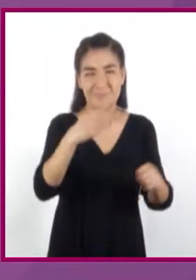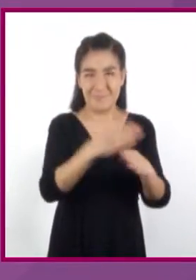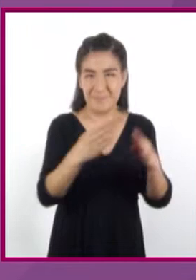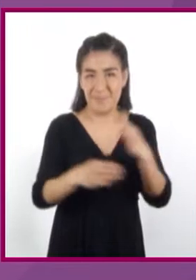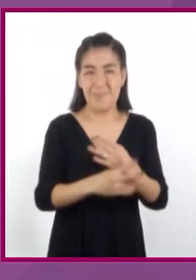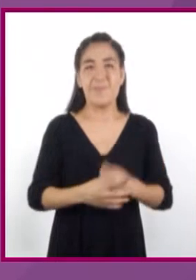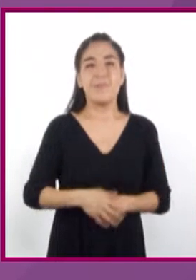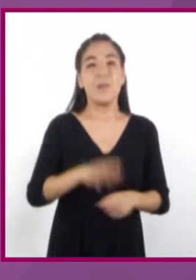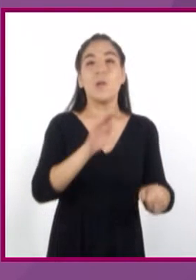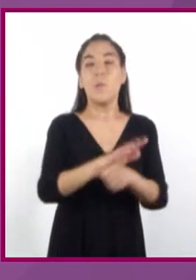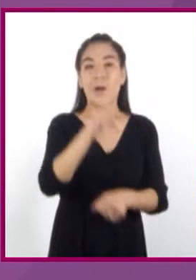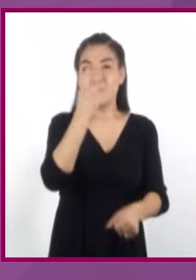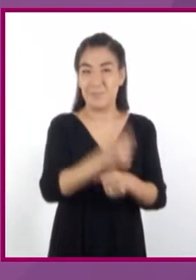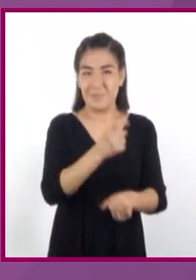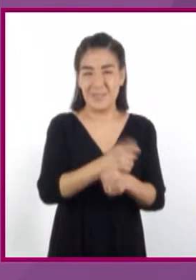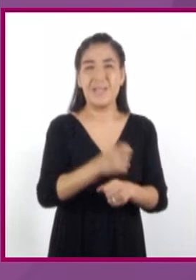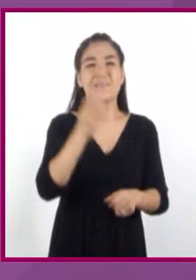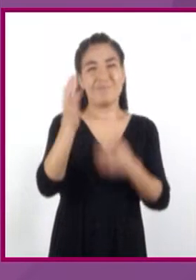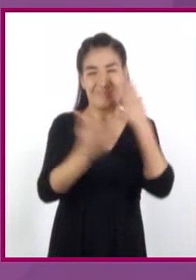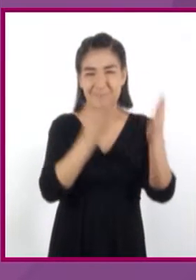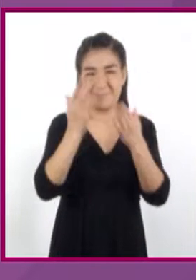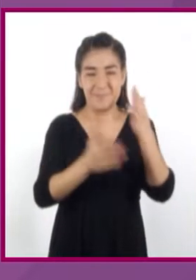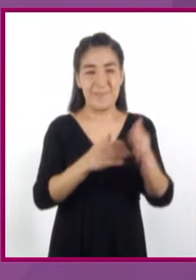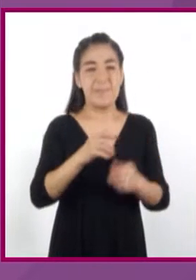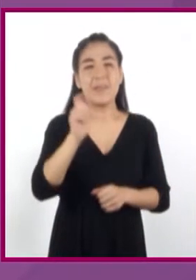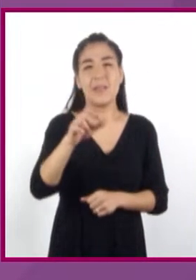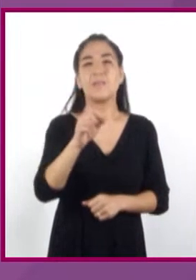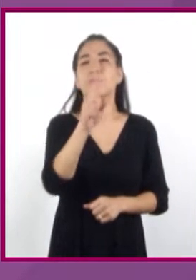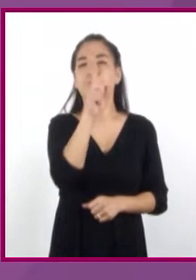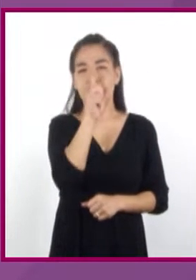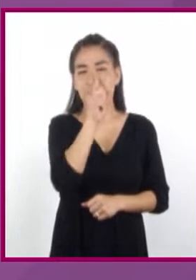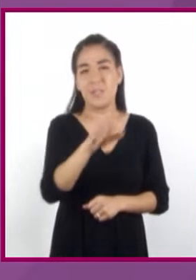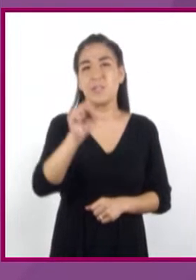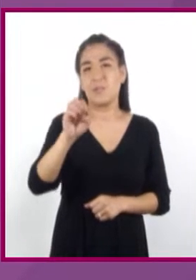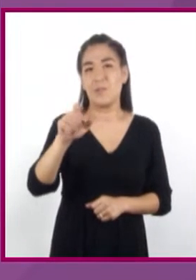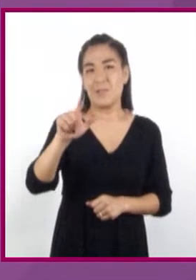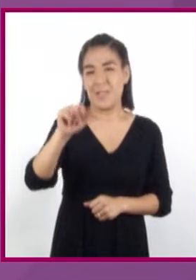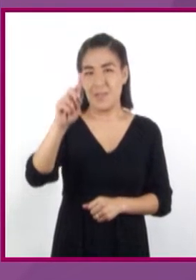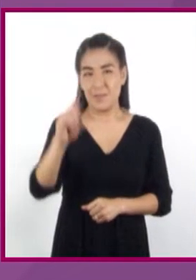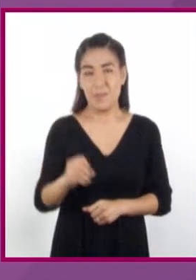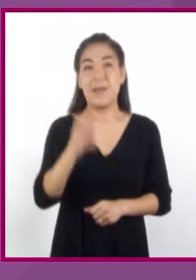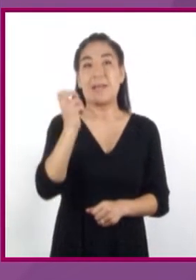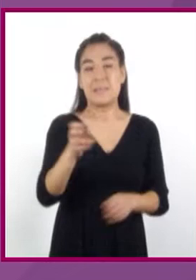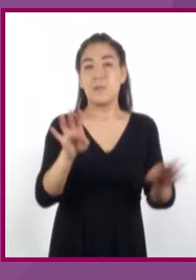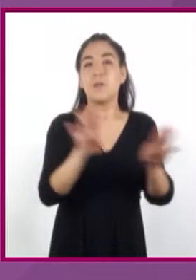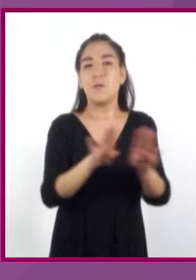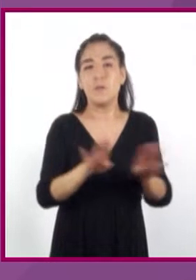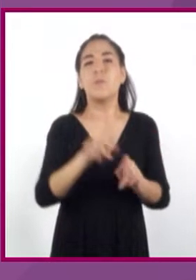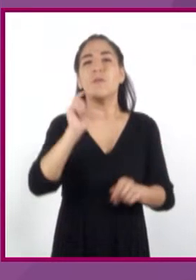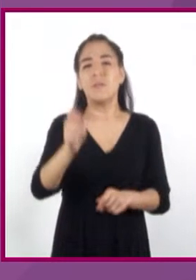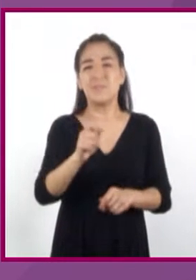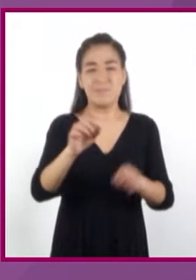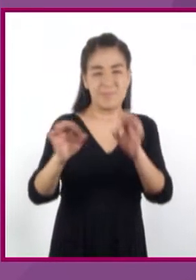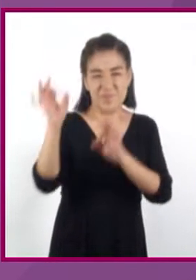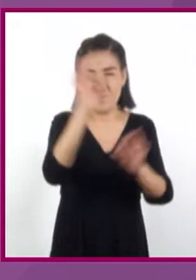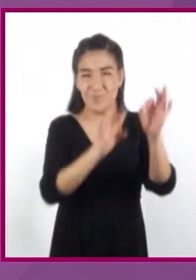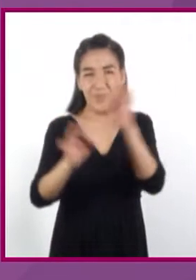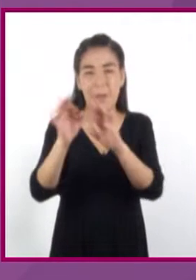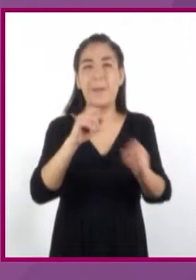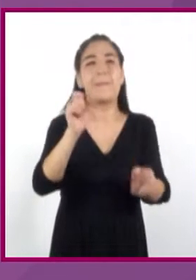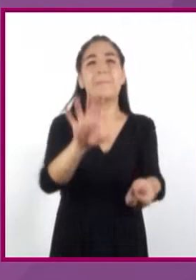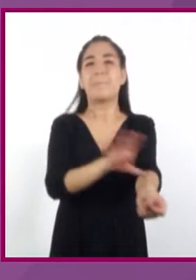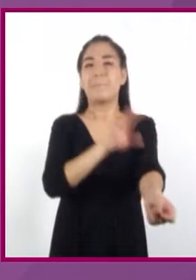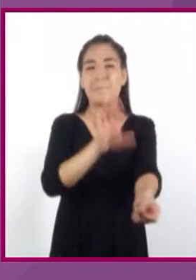de agregación de la materia que estudiaremos será el sólido. En este estado, las partículas se encuentran con mínima